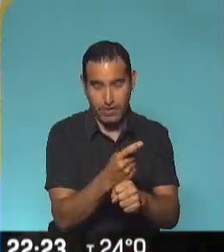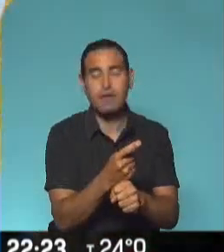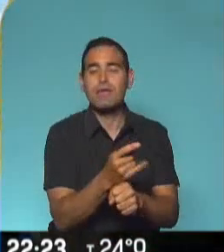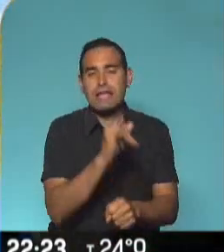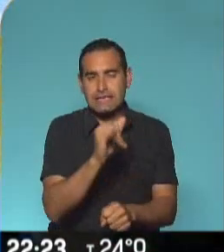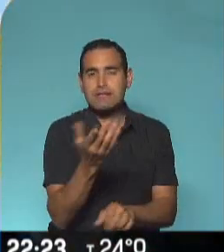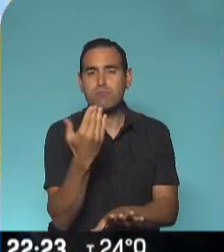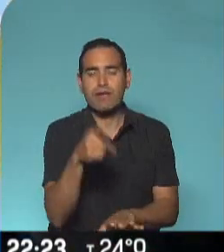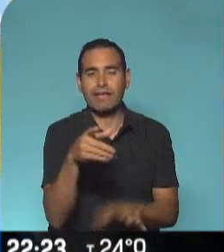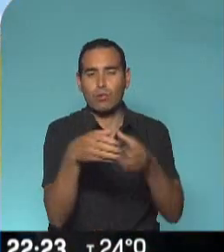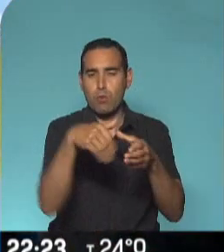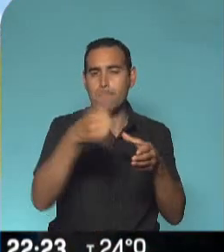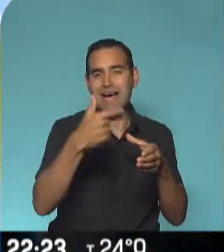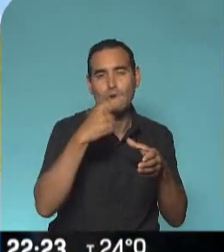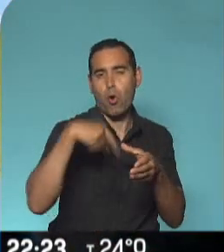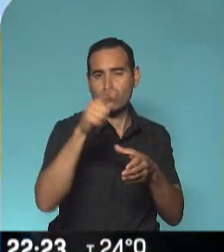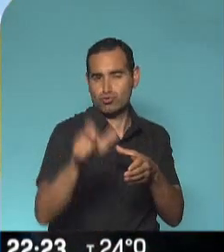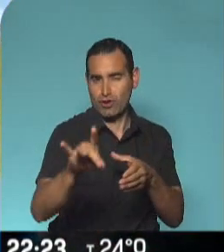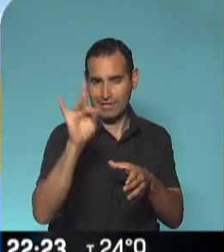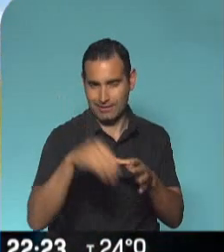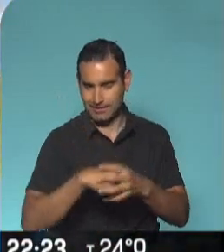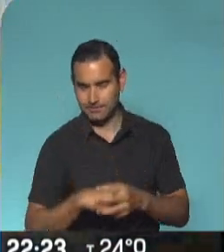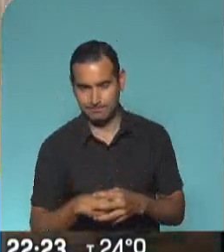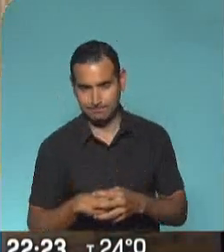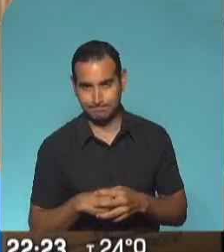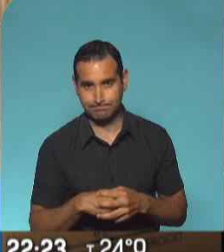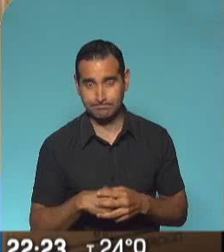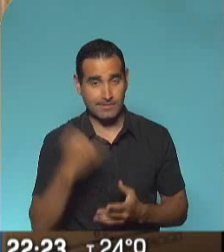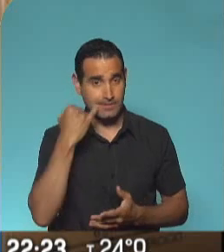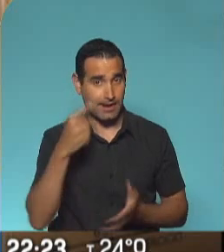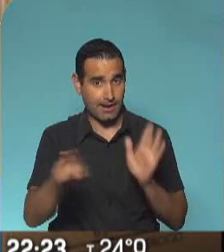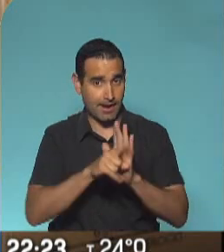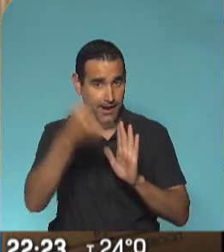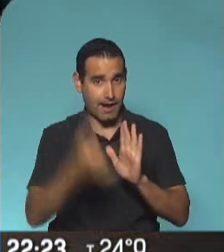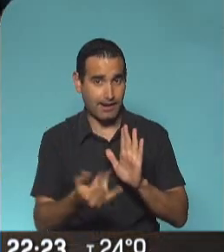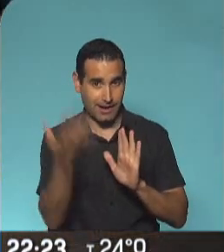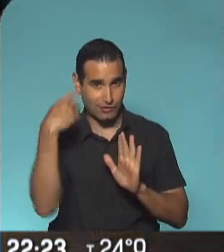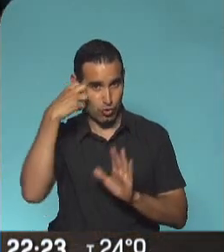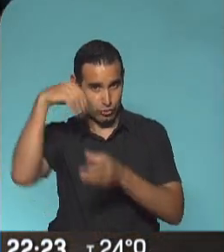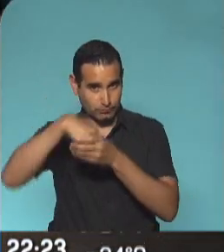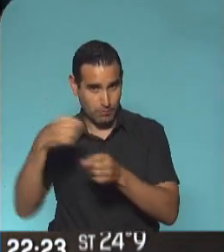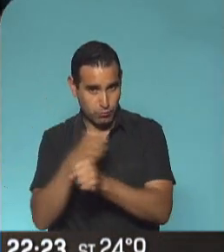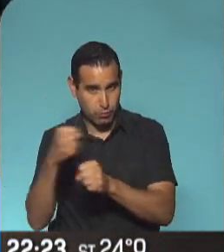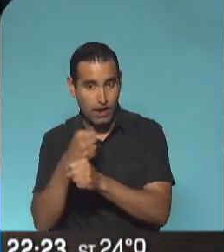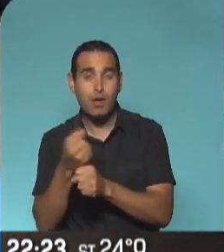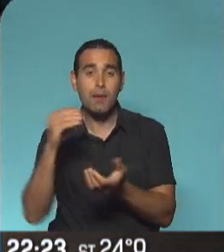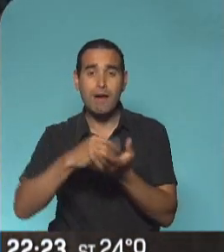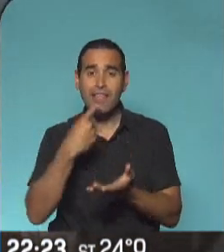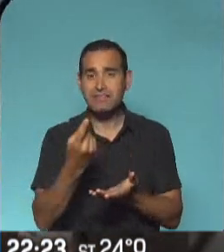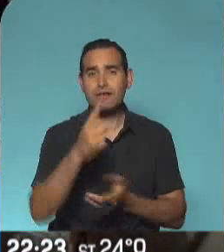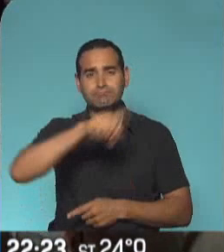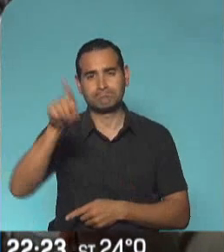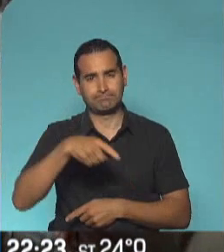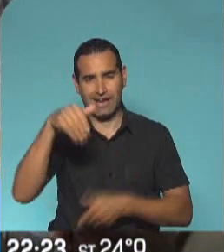podrá hacerlo el MAS con otros candidatos. Así lo dispone una ley acordada en el Congreso que además declaró nulas las